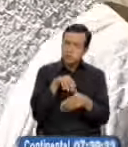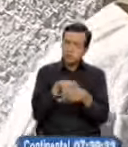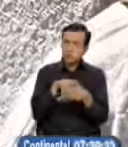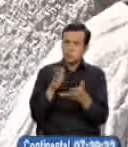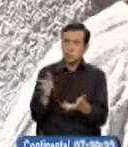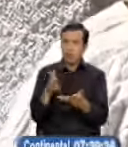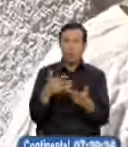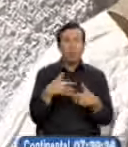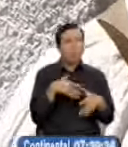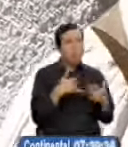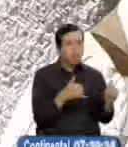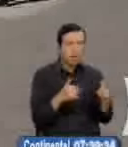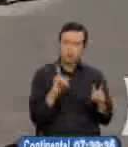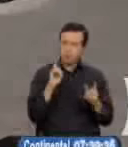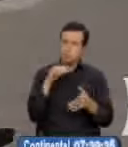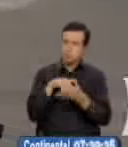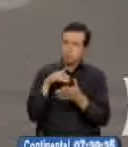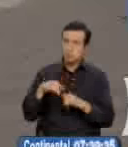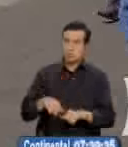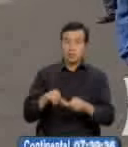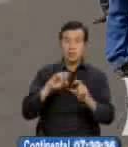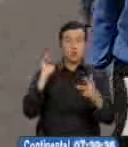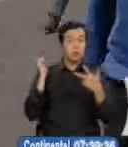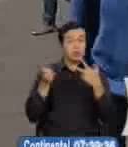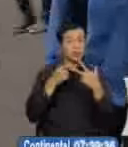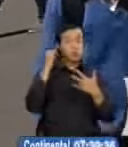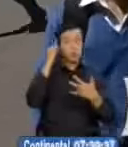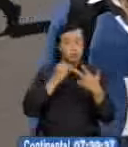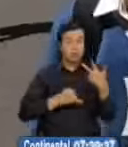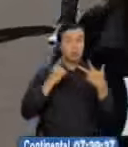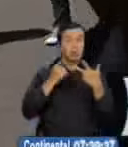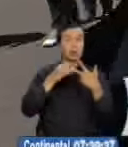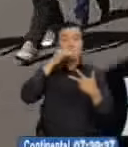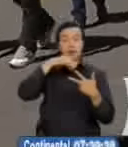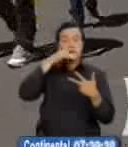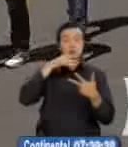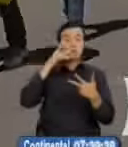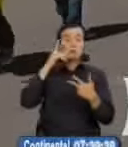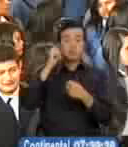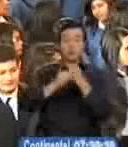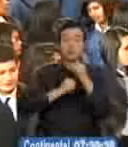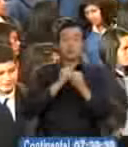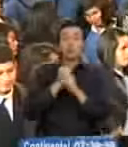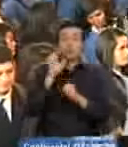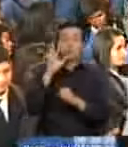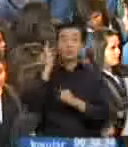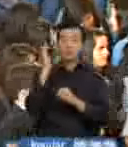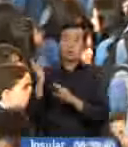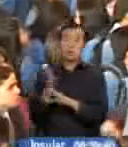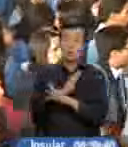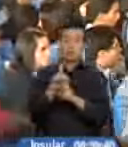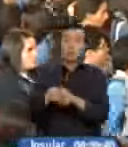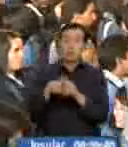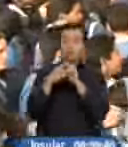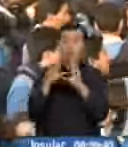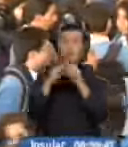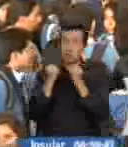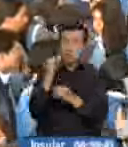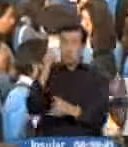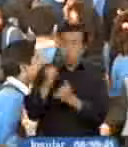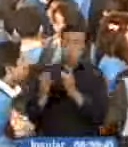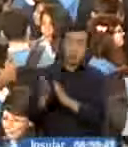y no en otras cosas. La tercera y última oportunidad es el examen de gracia, que desde este año se tomará 5 días antes de que inicie el periodo